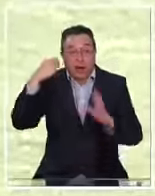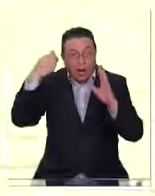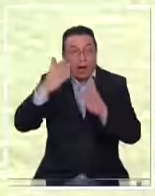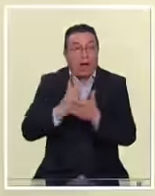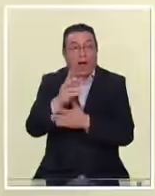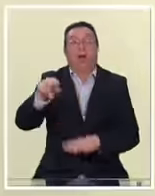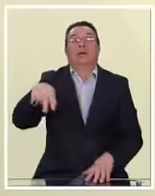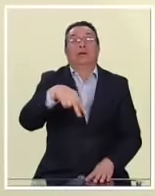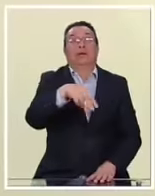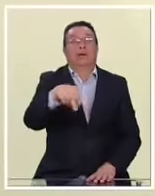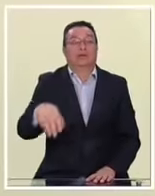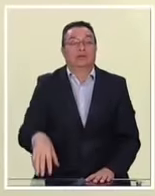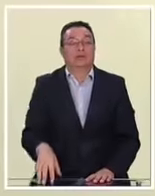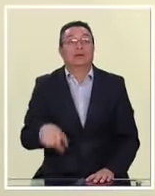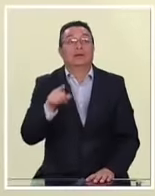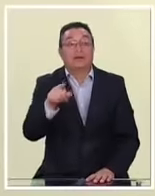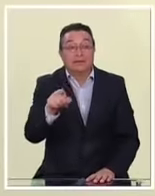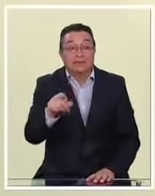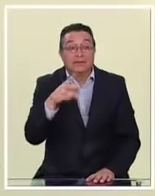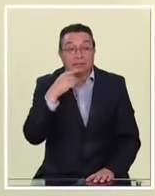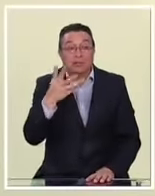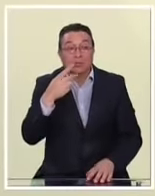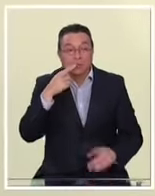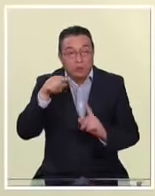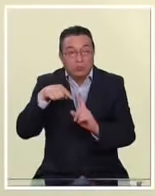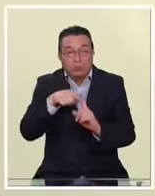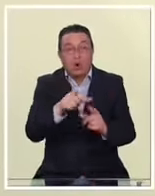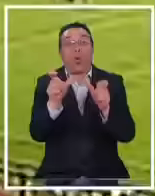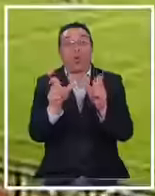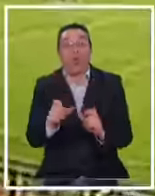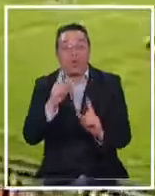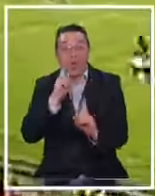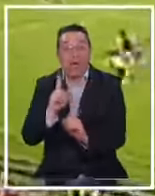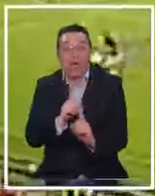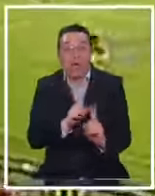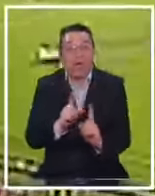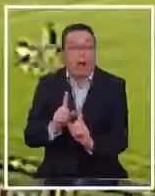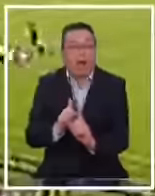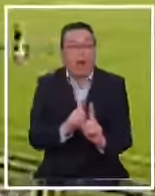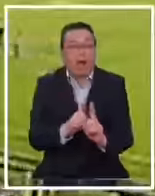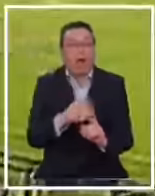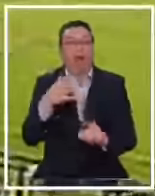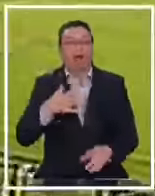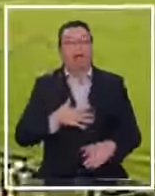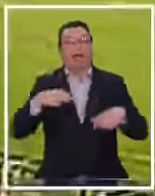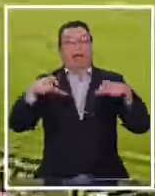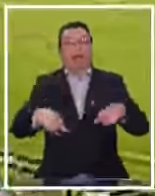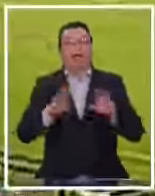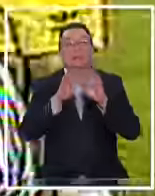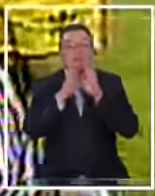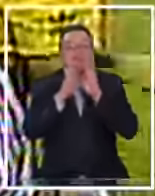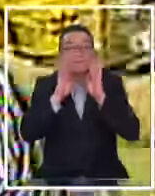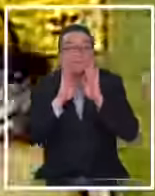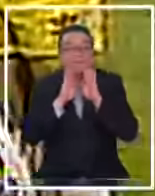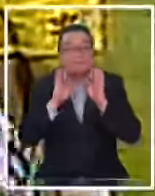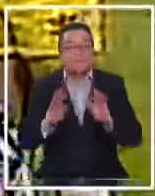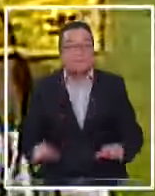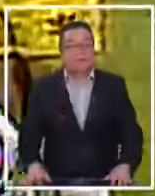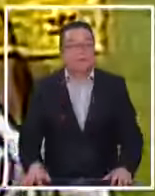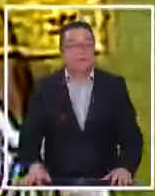el cotejo. Sigue más allá, es perseguido por un guardia porque quería la cancha limpia.